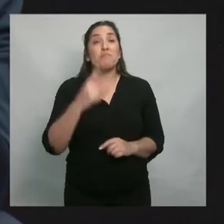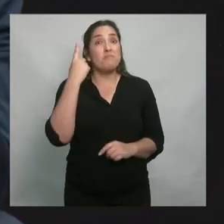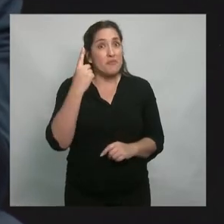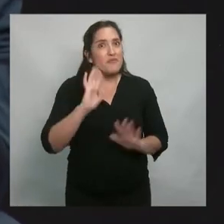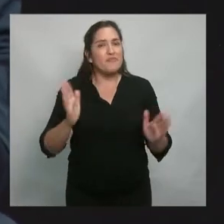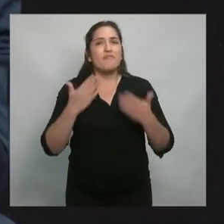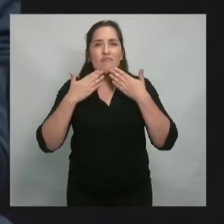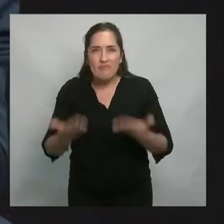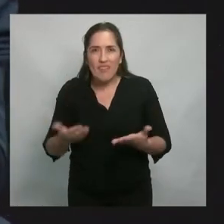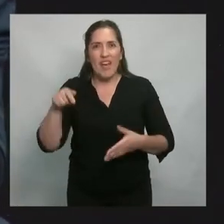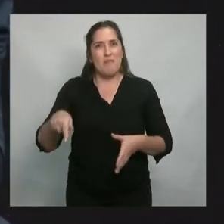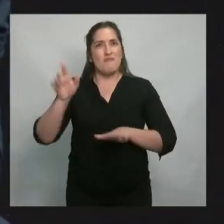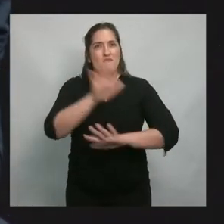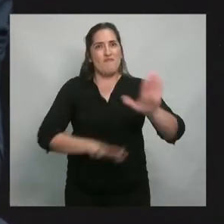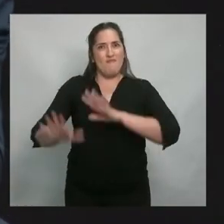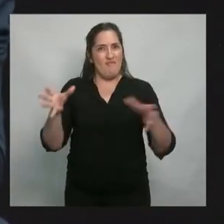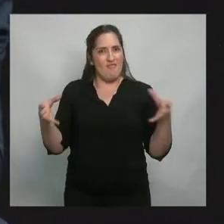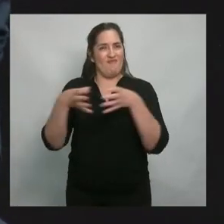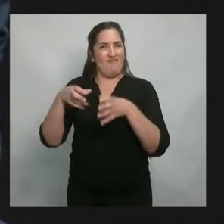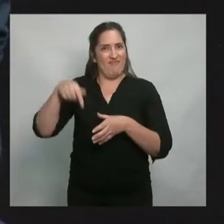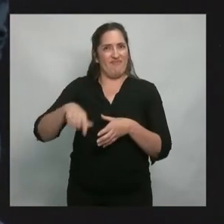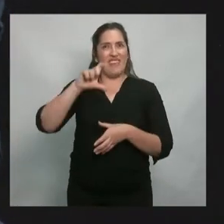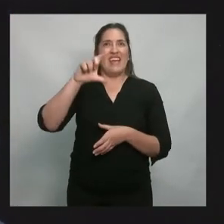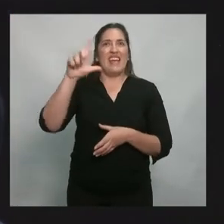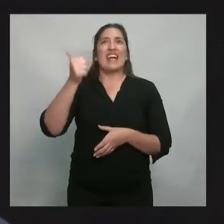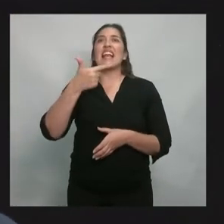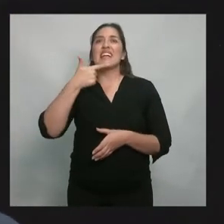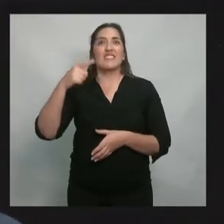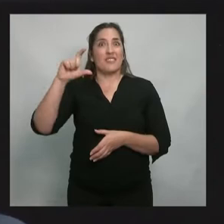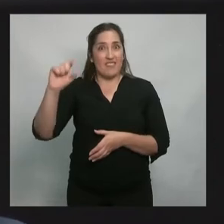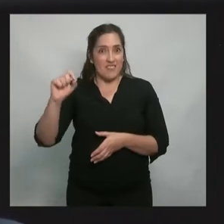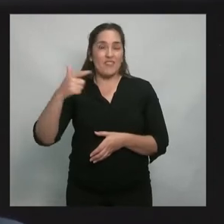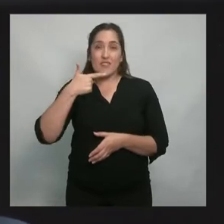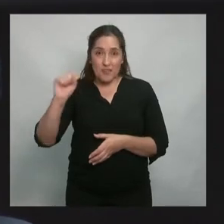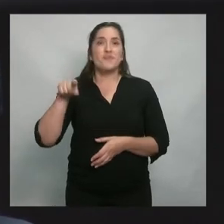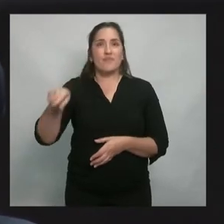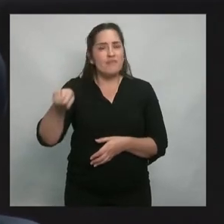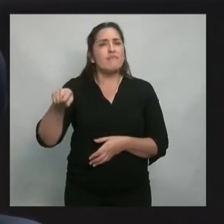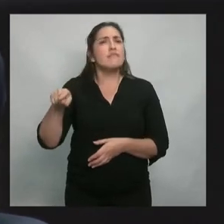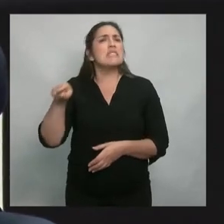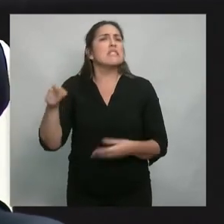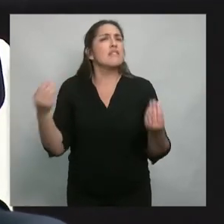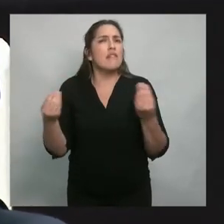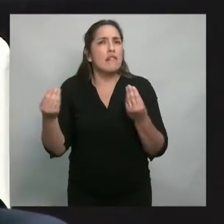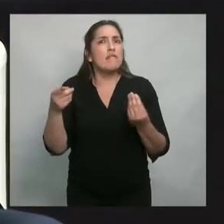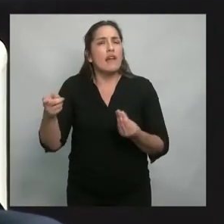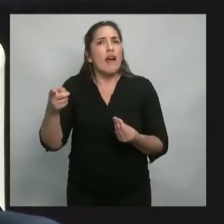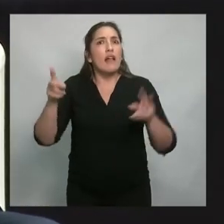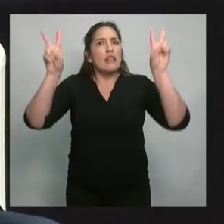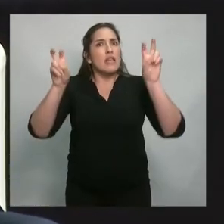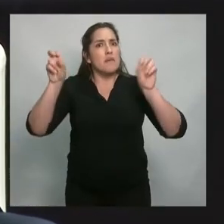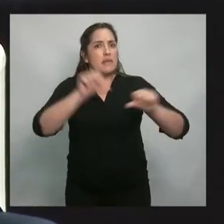agradecer a Claxo el que preste atención a un tema que ha sido un tema preterido en las ciencias